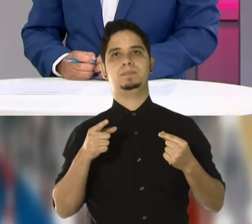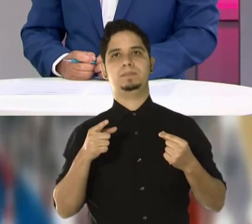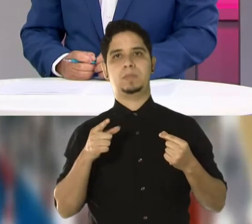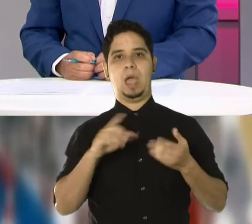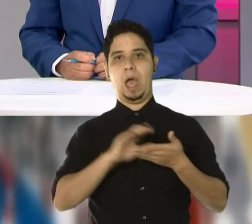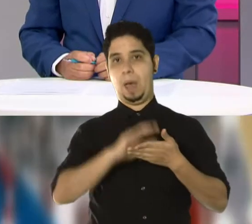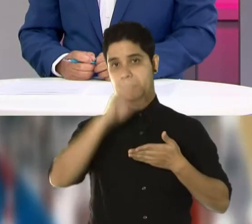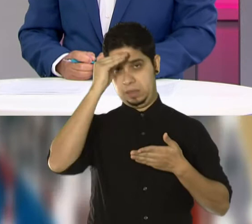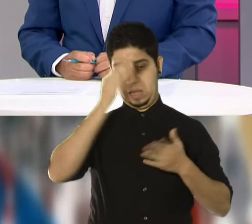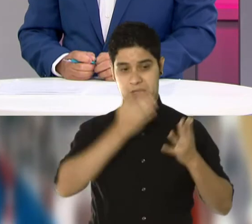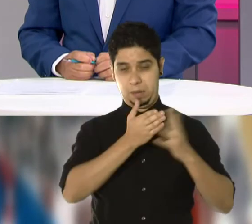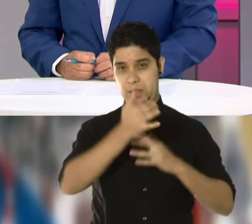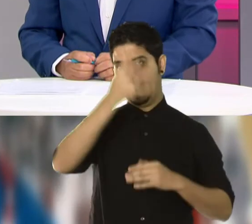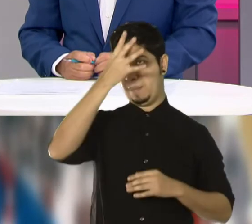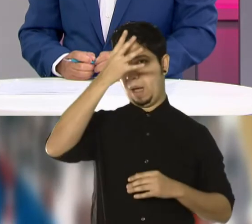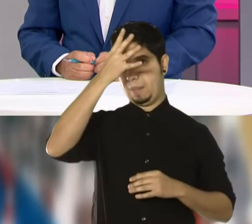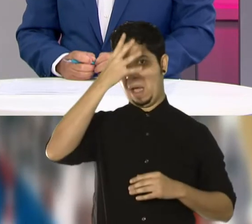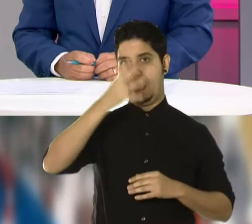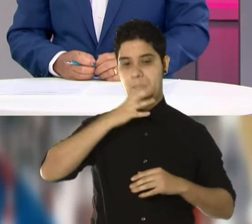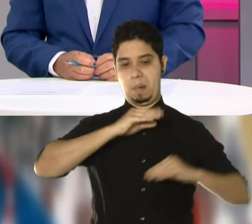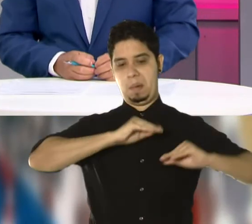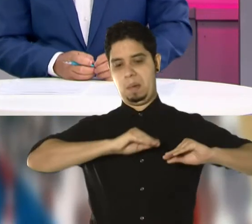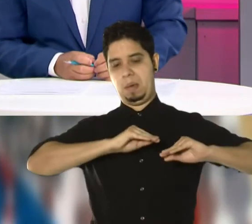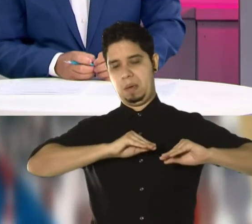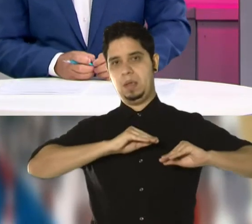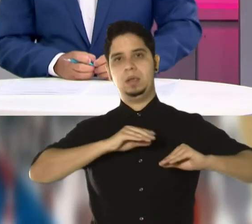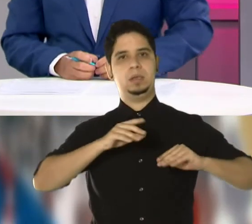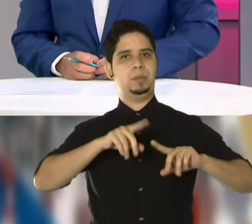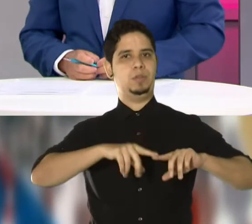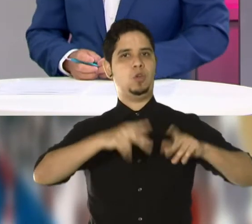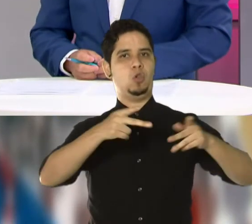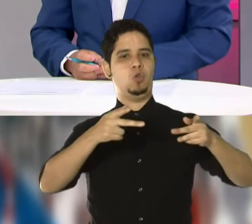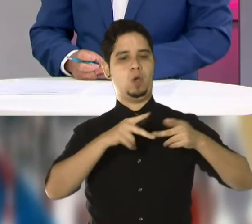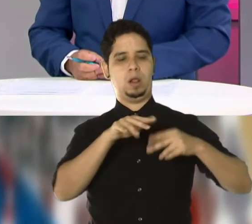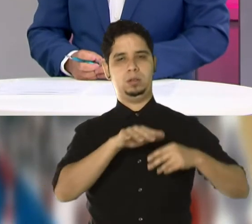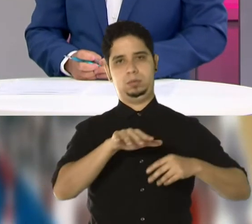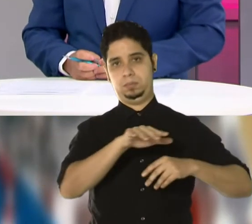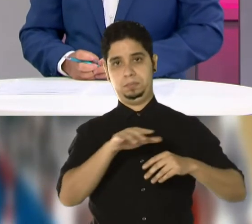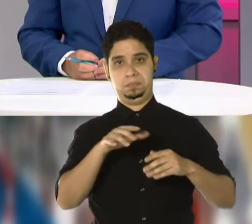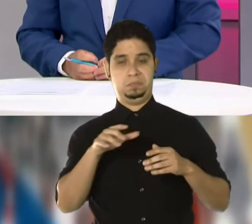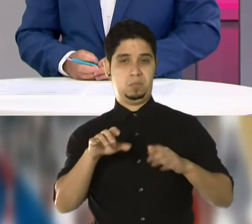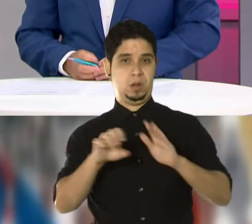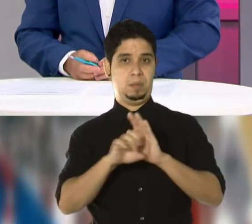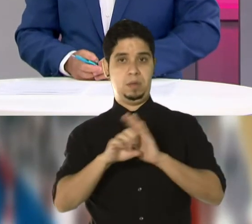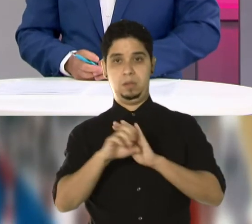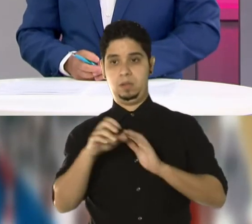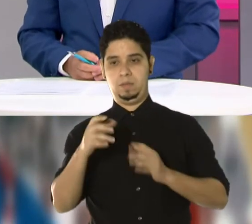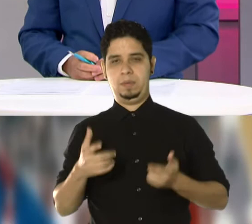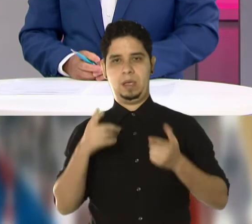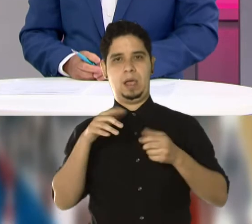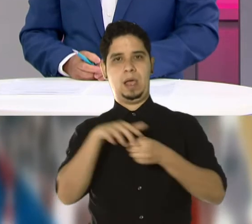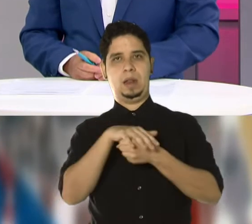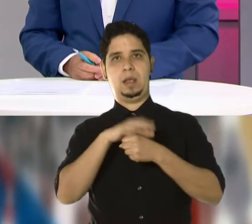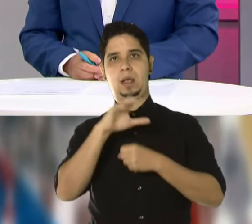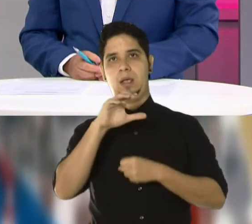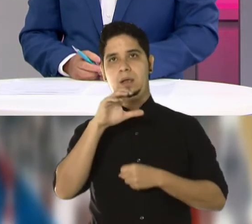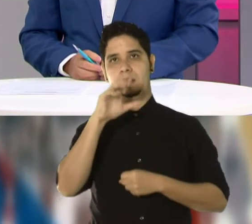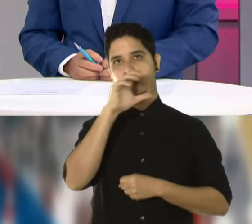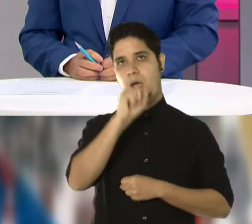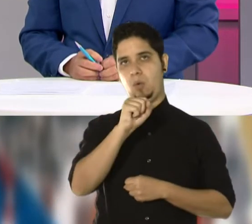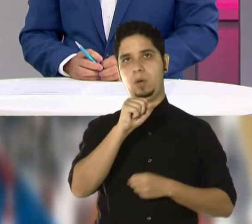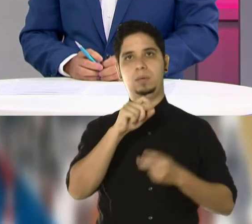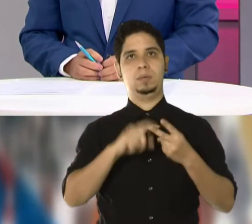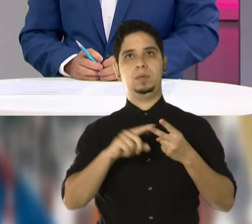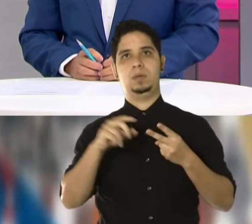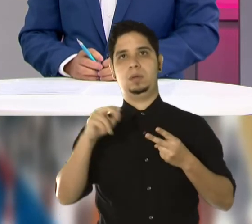bien dijiste, Vanessa, y por el lugar donde vivía. Uh-huh. Por ejemplo, si tú vivías en Caguas, probablemente eras carpintero, y si estabas en